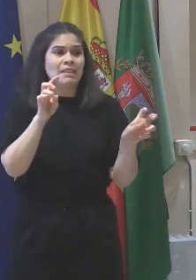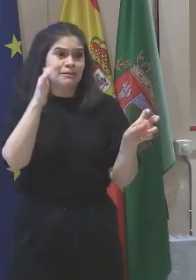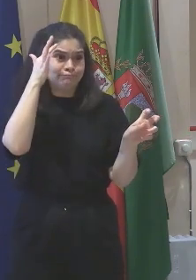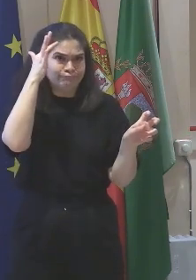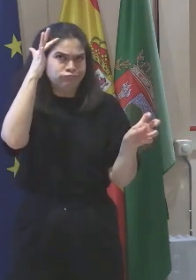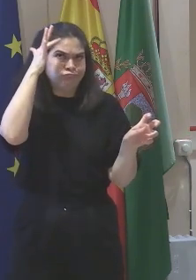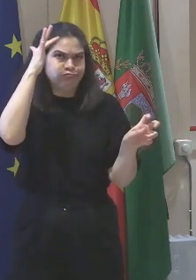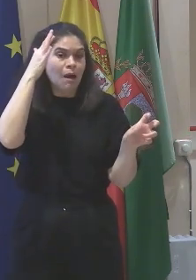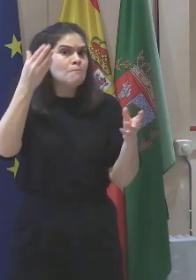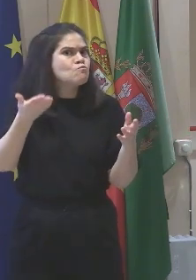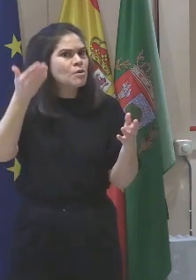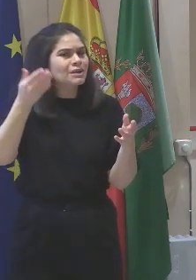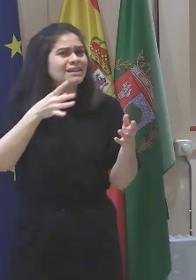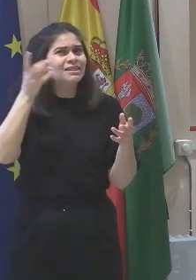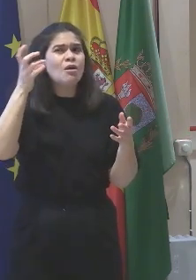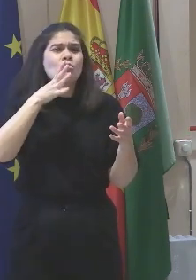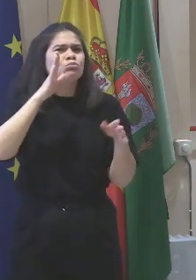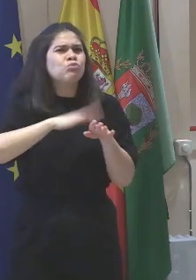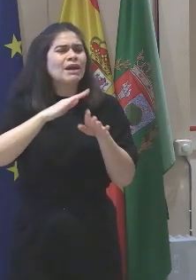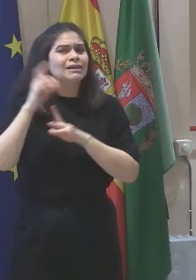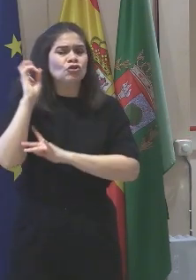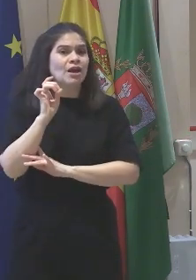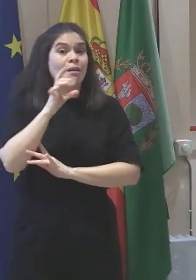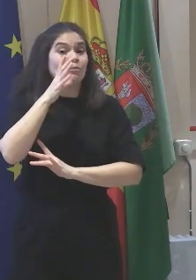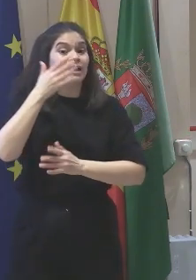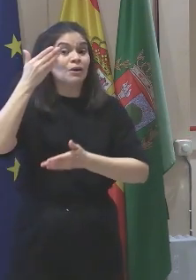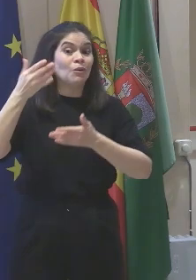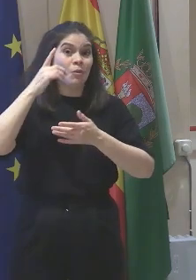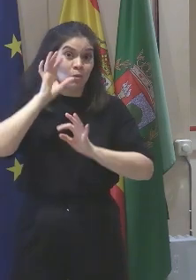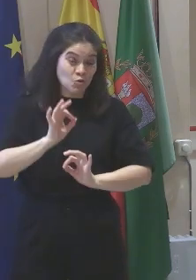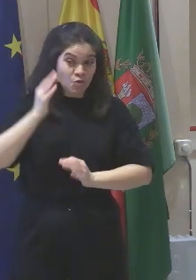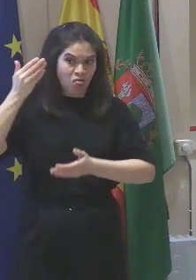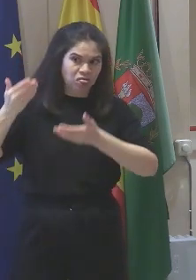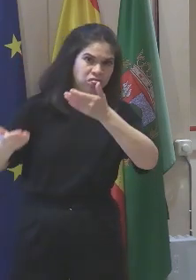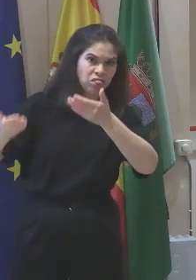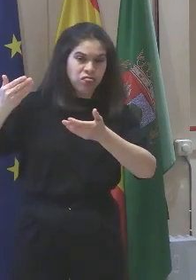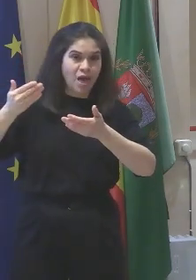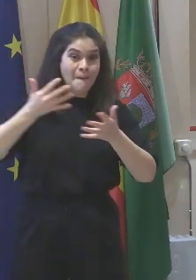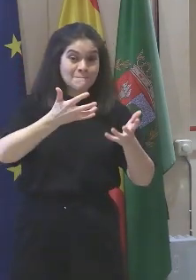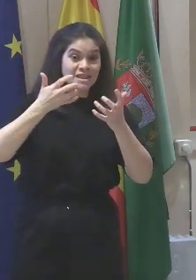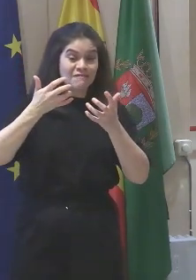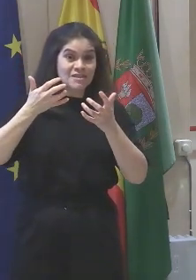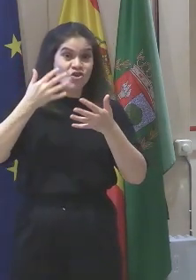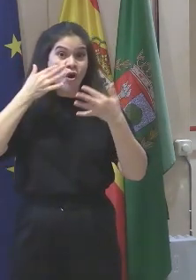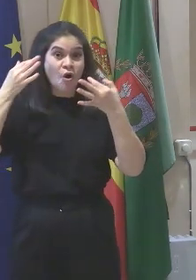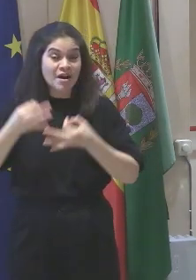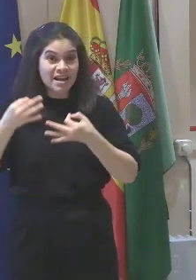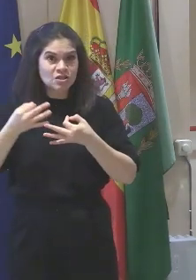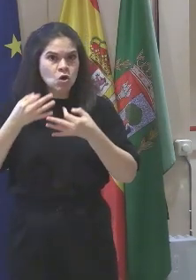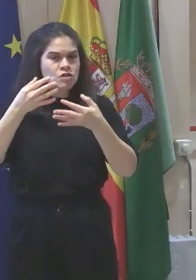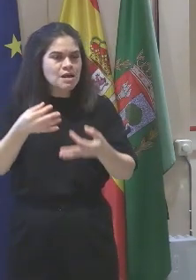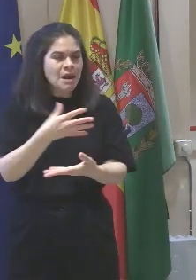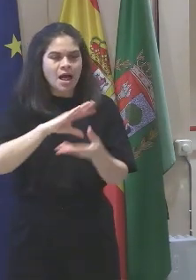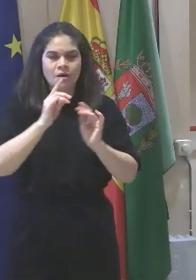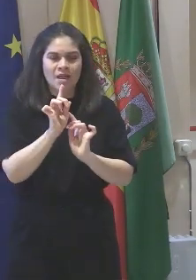esto es por qué no llegan? Porque la balanza también beneficio-riesgo no siempre es adecuada. La balanza